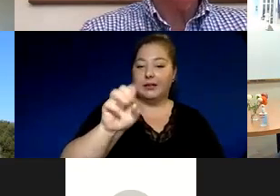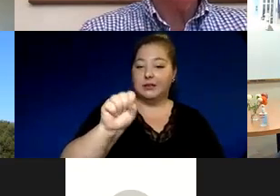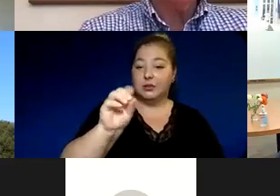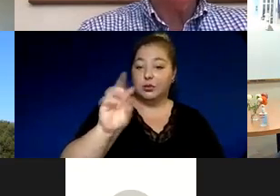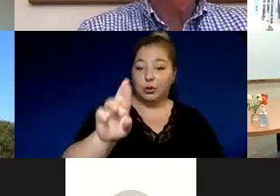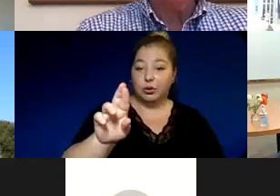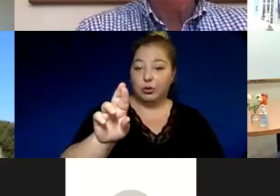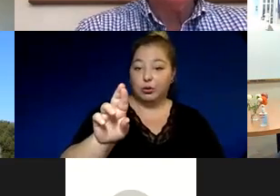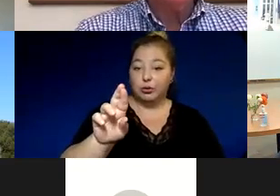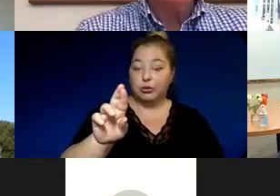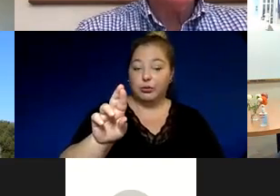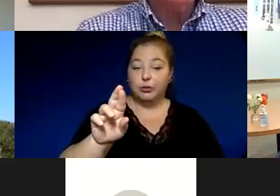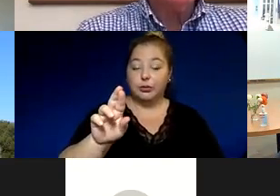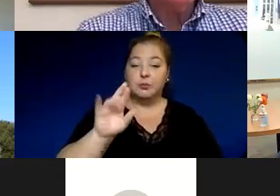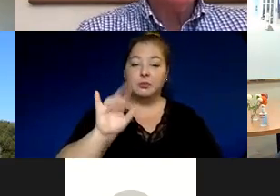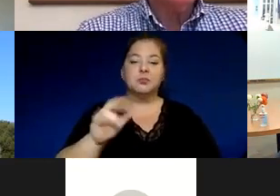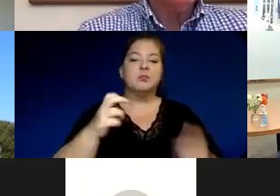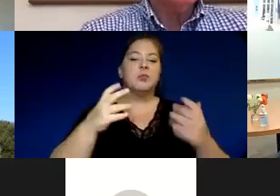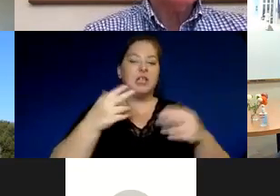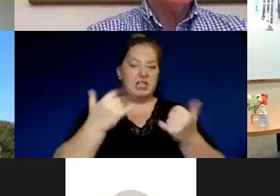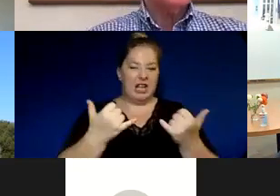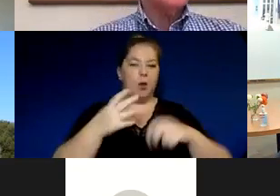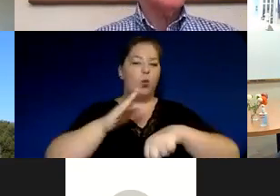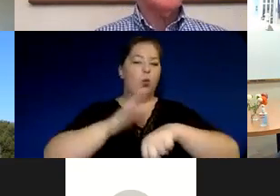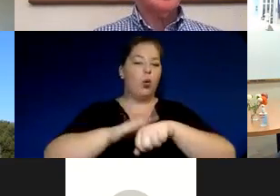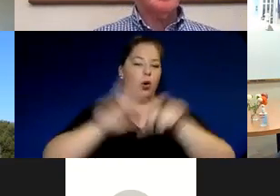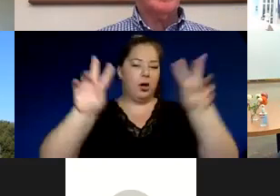en el la comunicación está